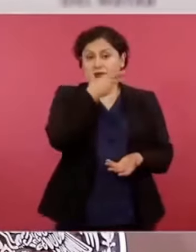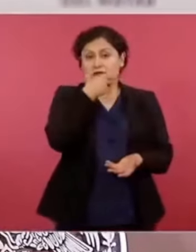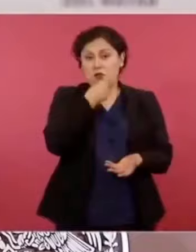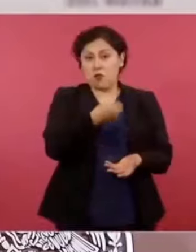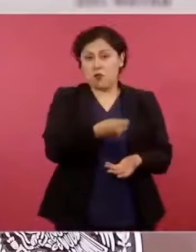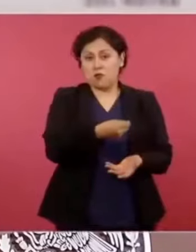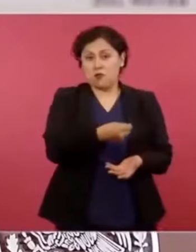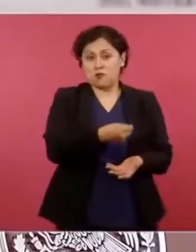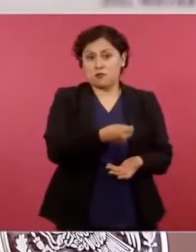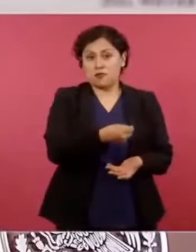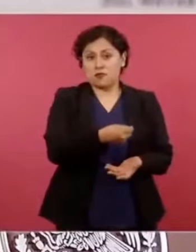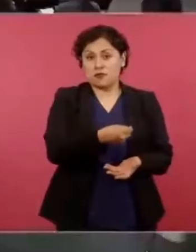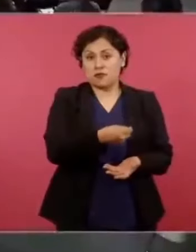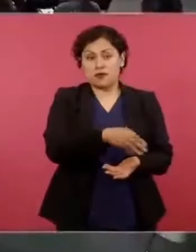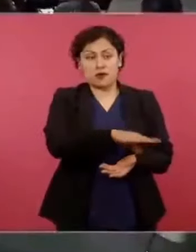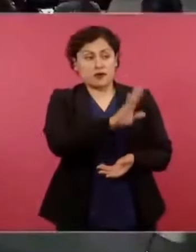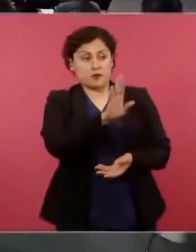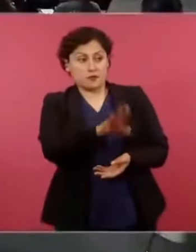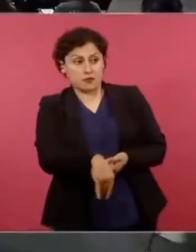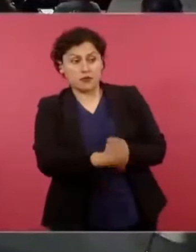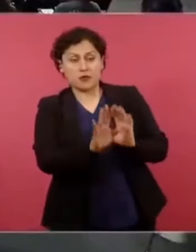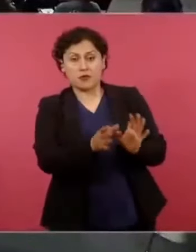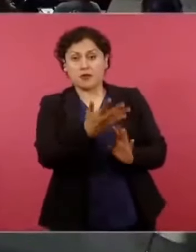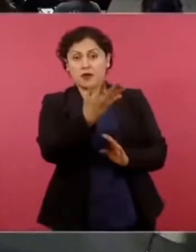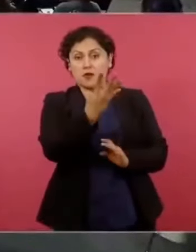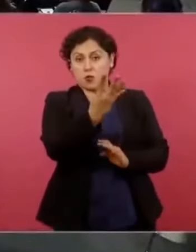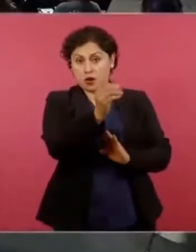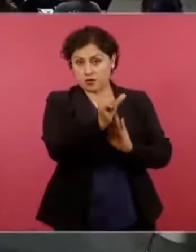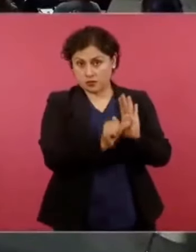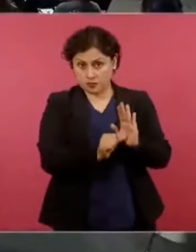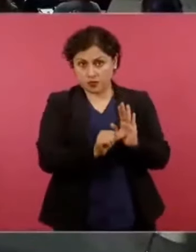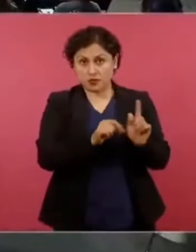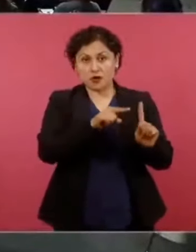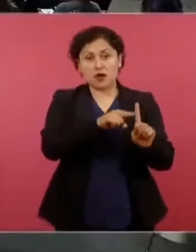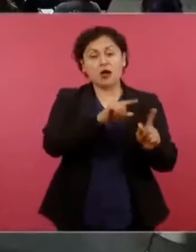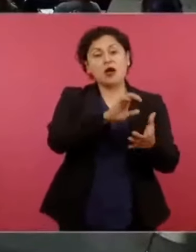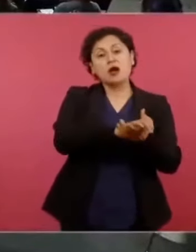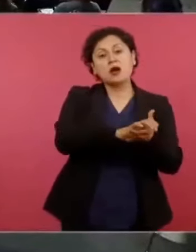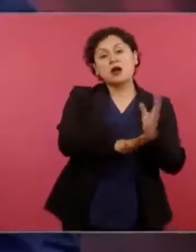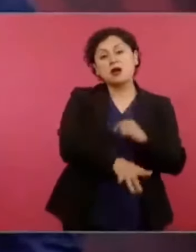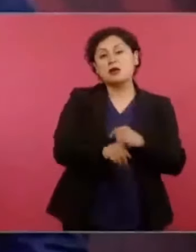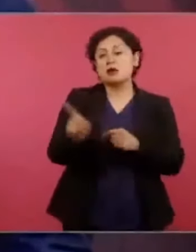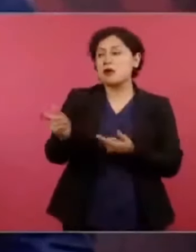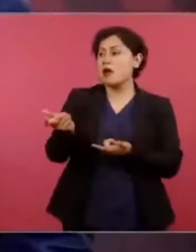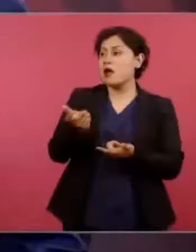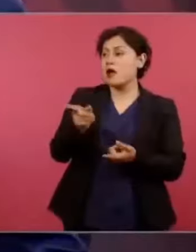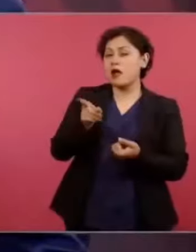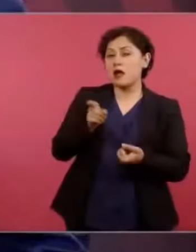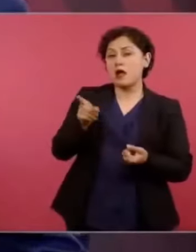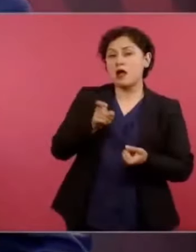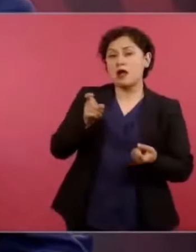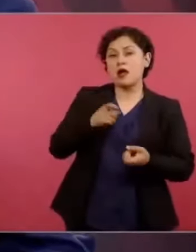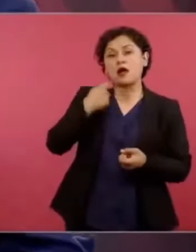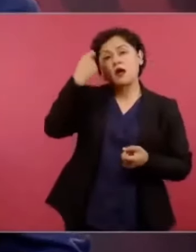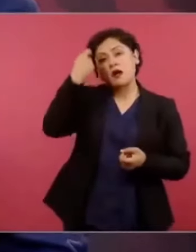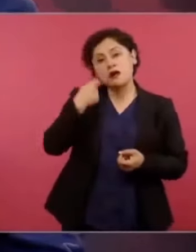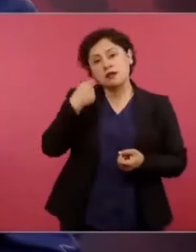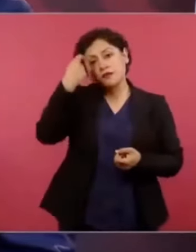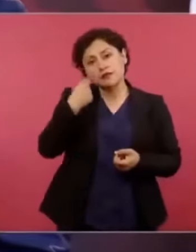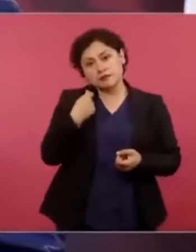meses entonces entre otras cosas seguros y demás le